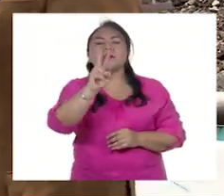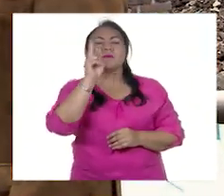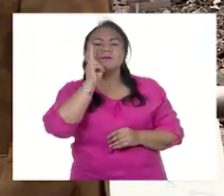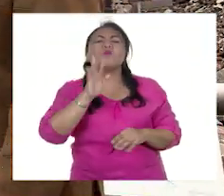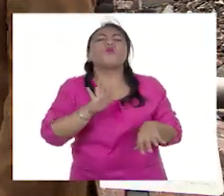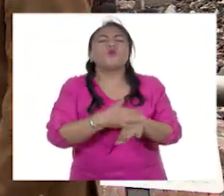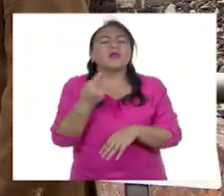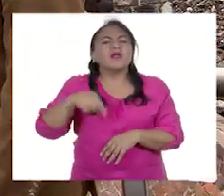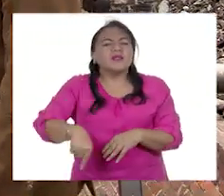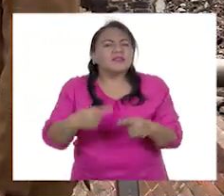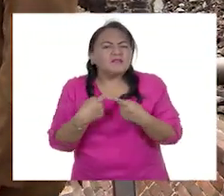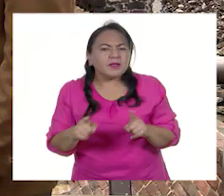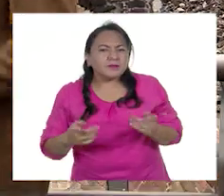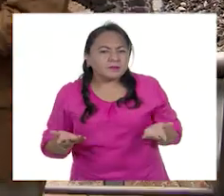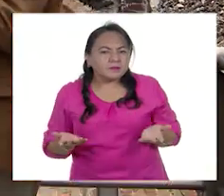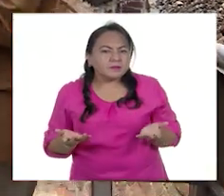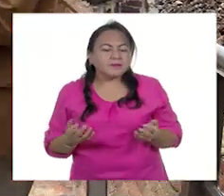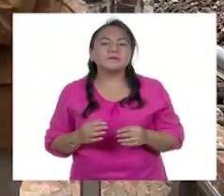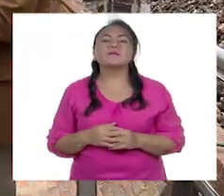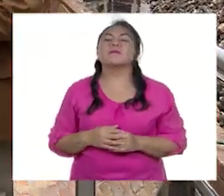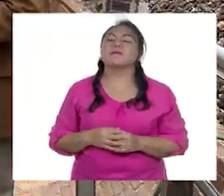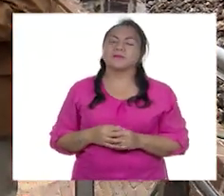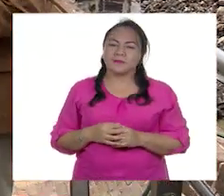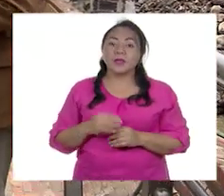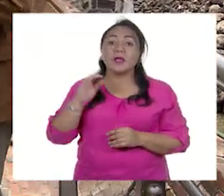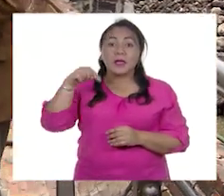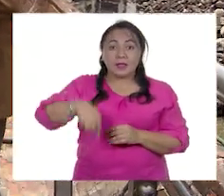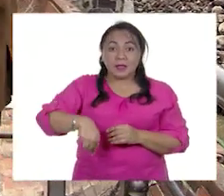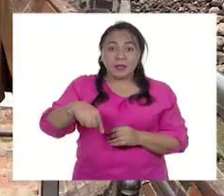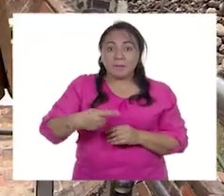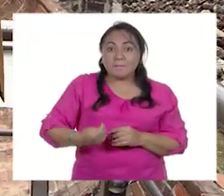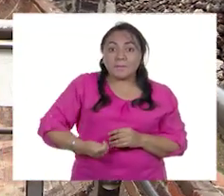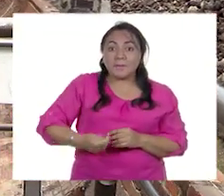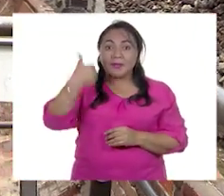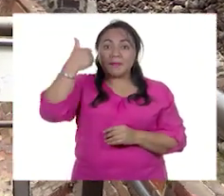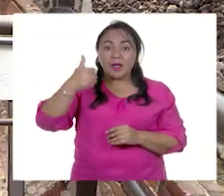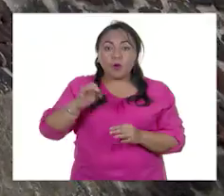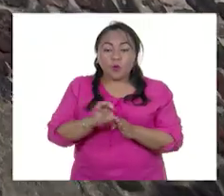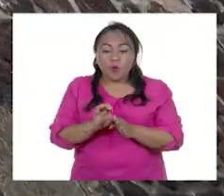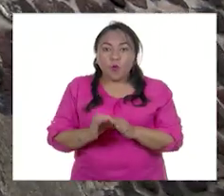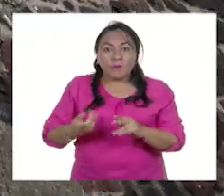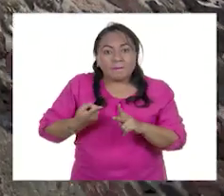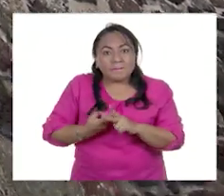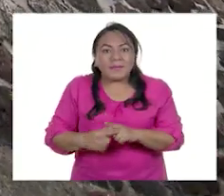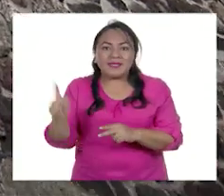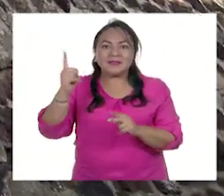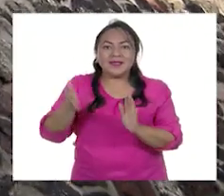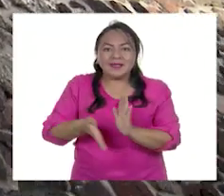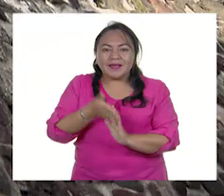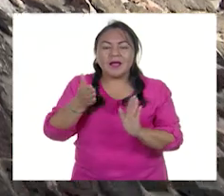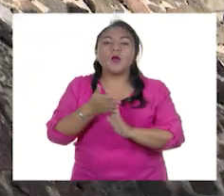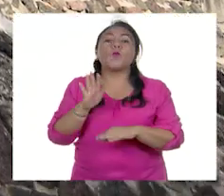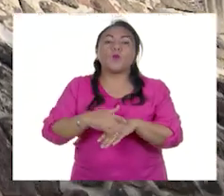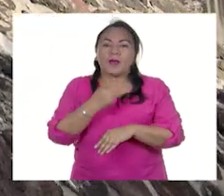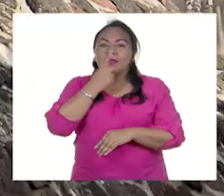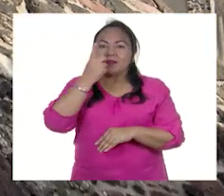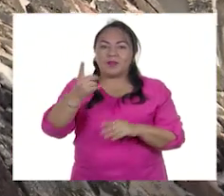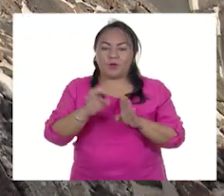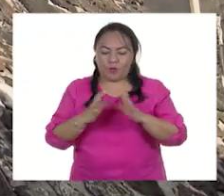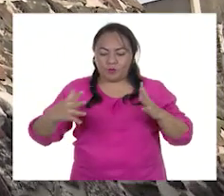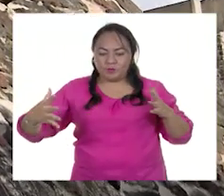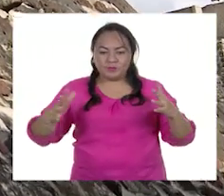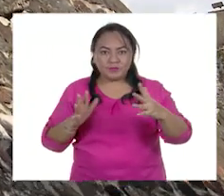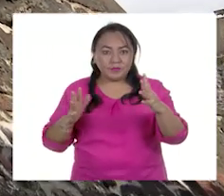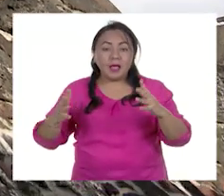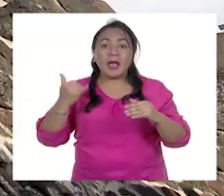¿Por qué? Bueno, porque al ser esta una de las primeras etapas constructivas, como te decía, el volumen y la altura del